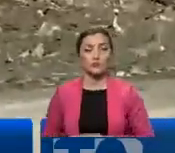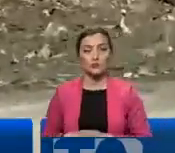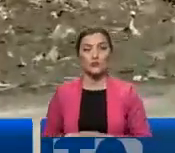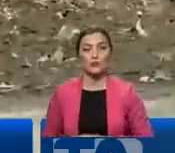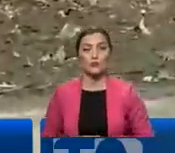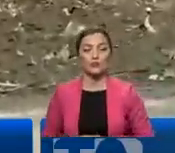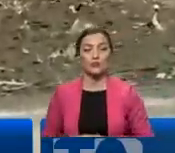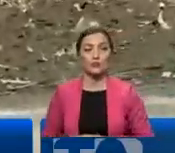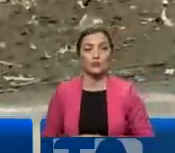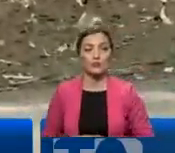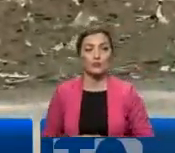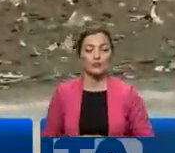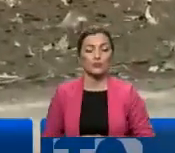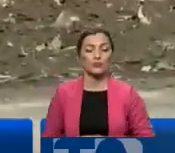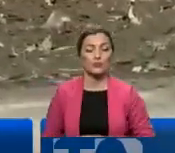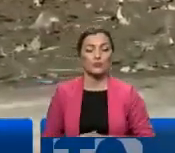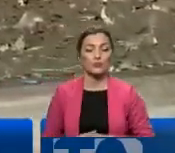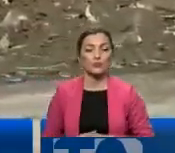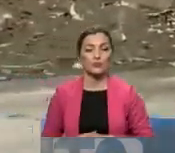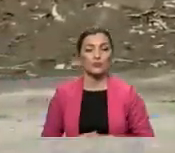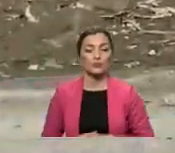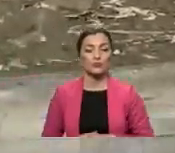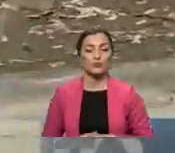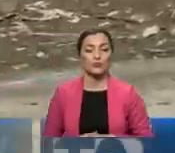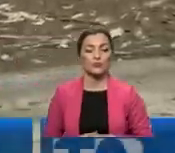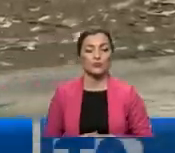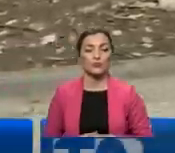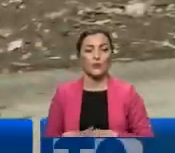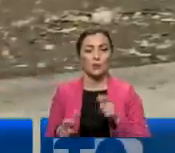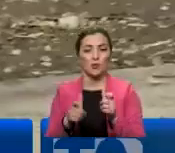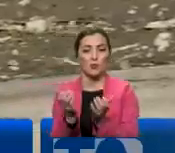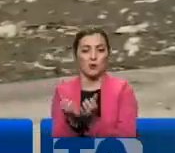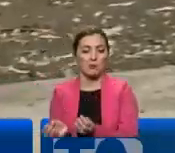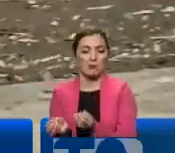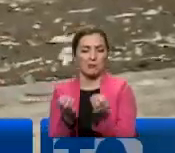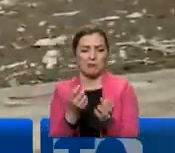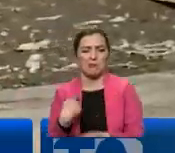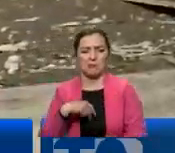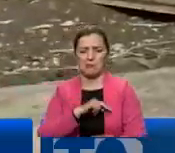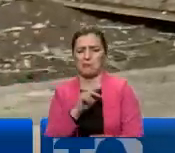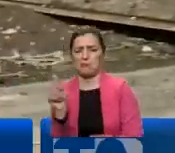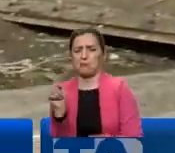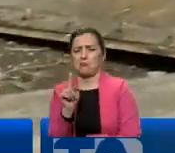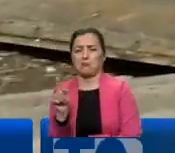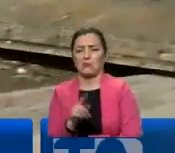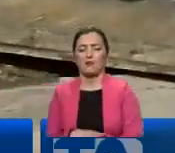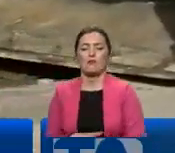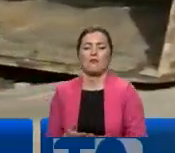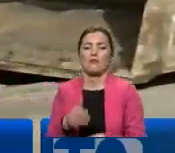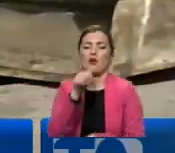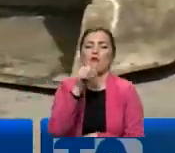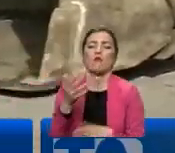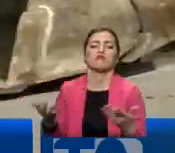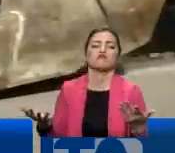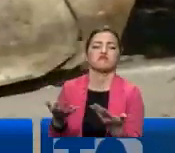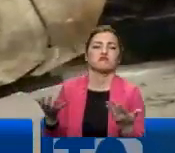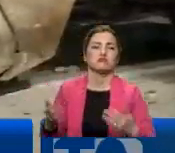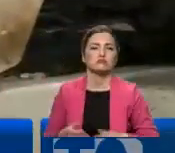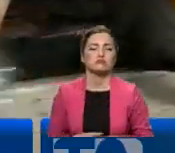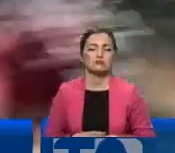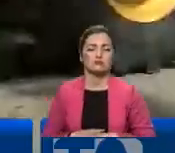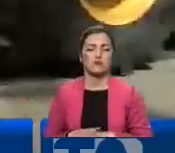Que nosotros en realidad no somos los que votamos. Como le digo, que el agua viene